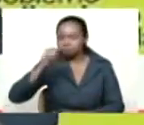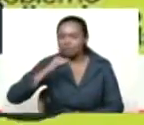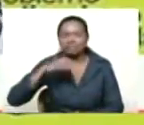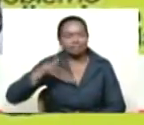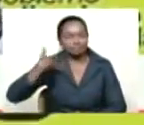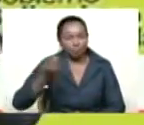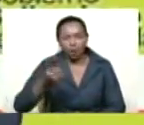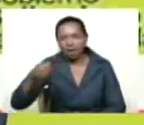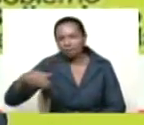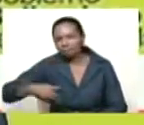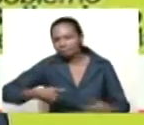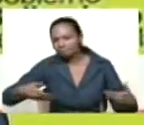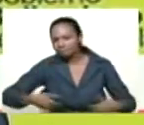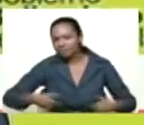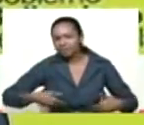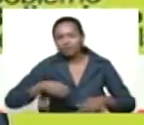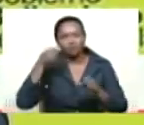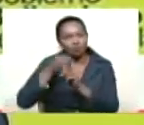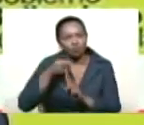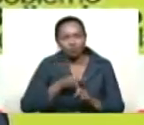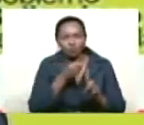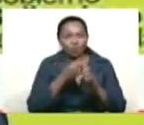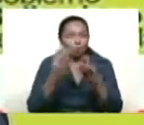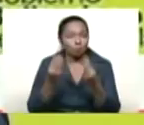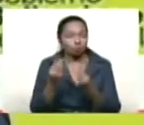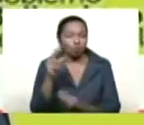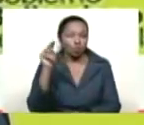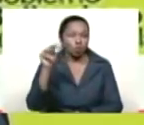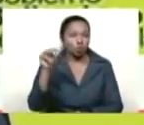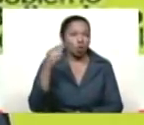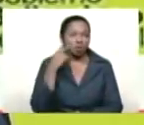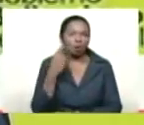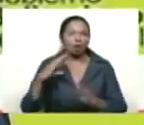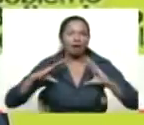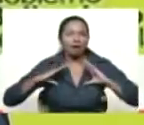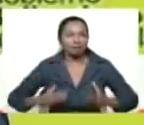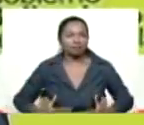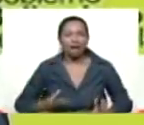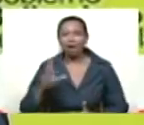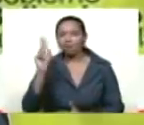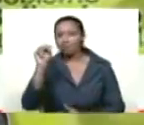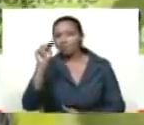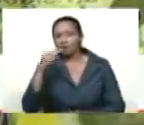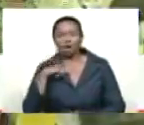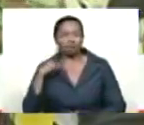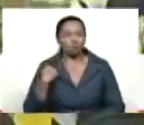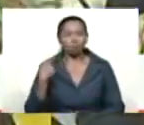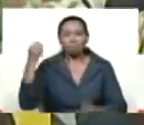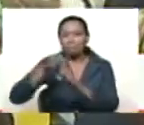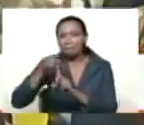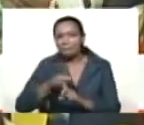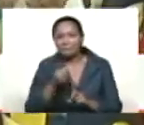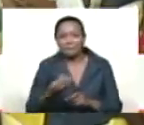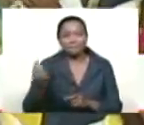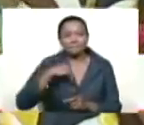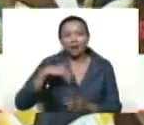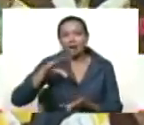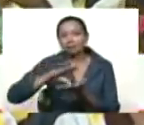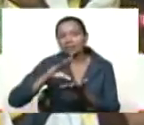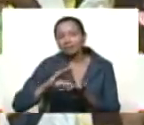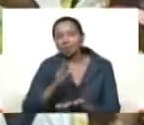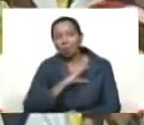la pena tanta lucha, y jamás me voy a rendir en esta batalla que tiene como centro la